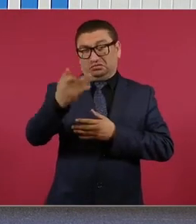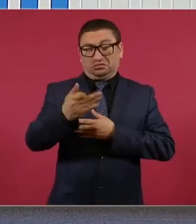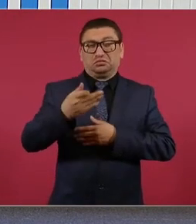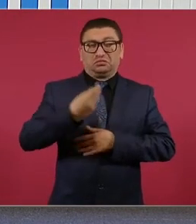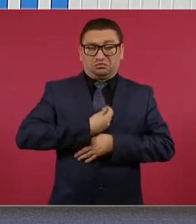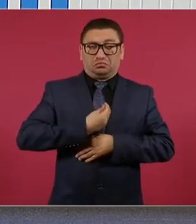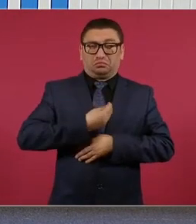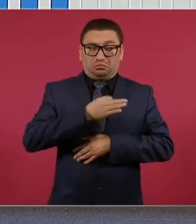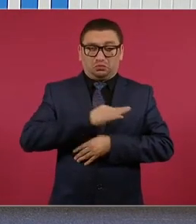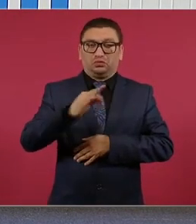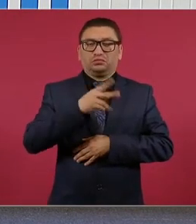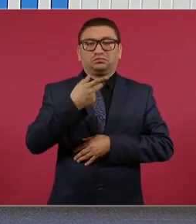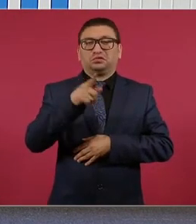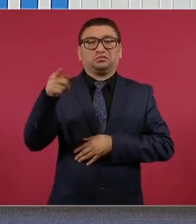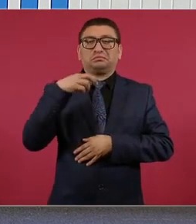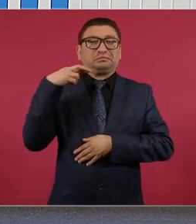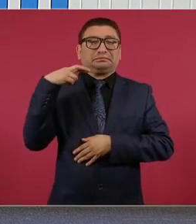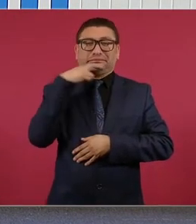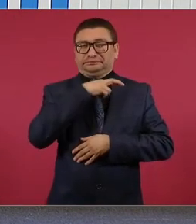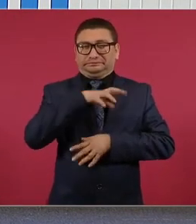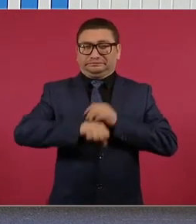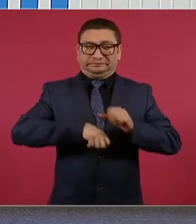tiempo lo